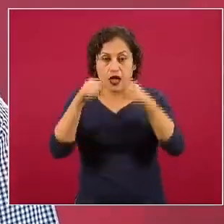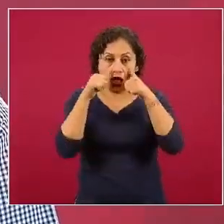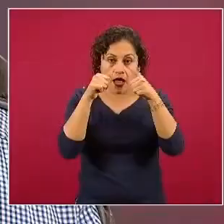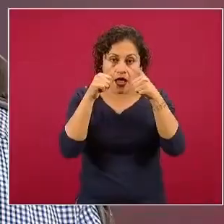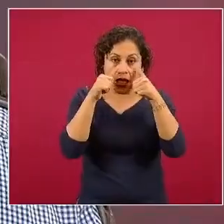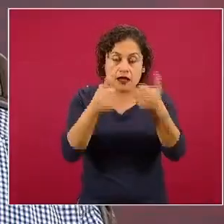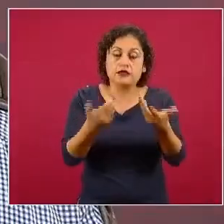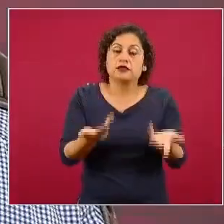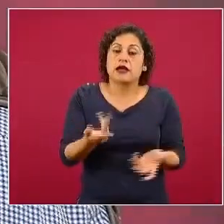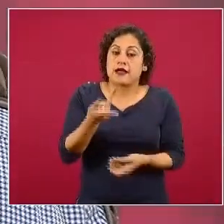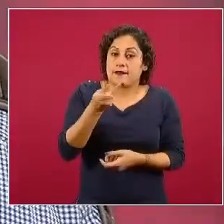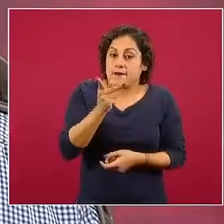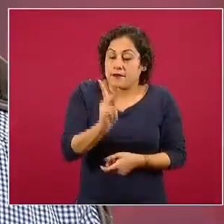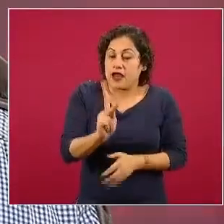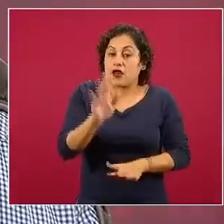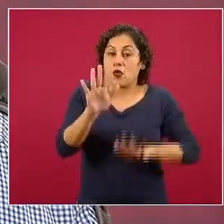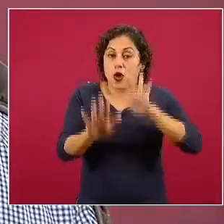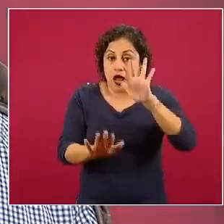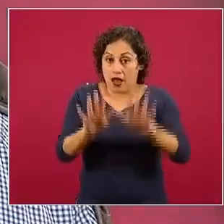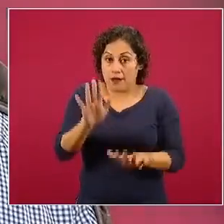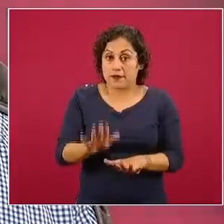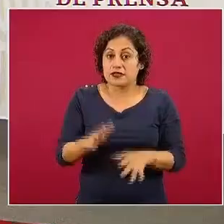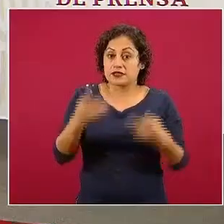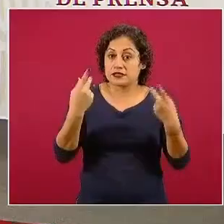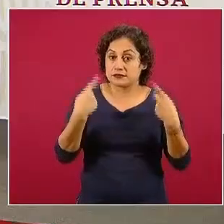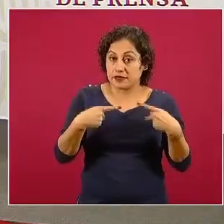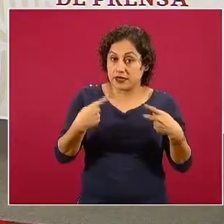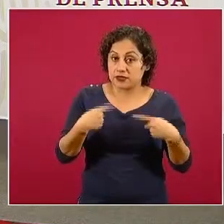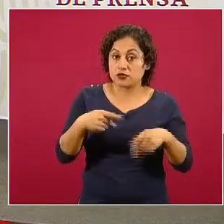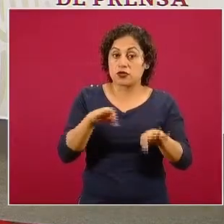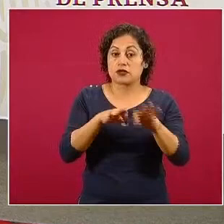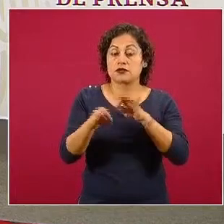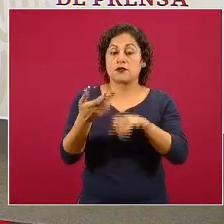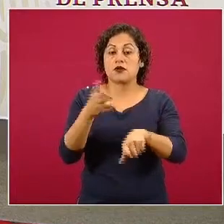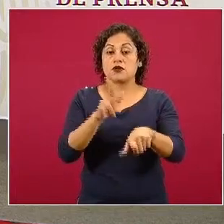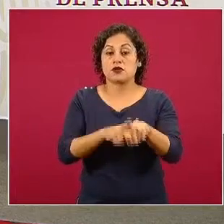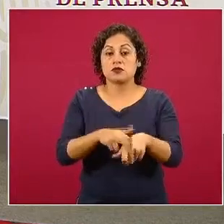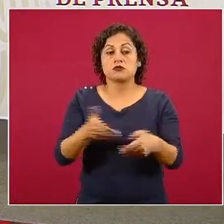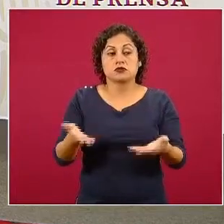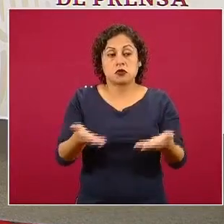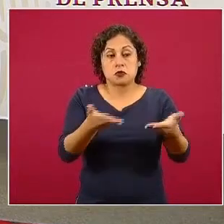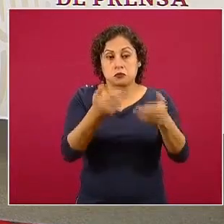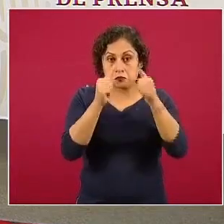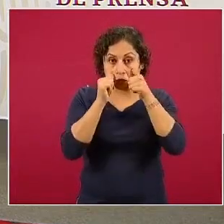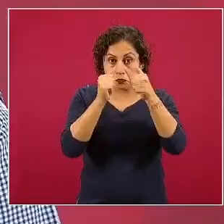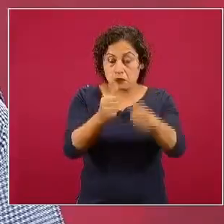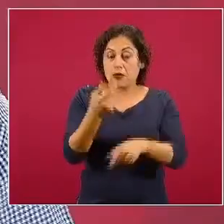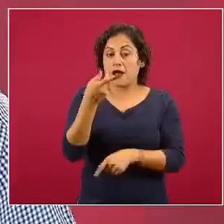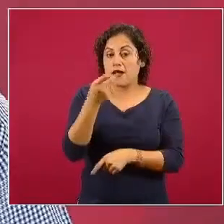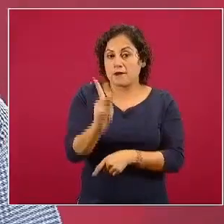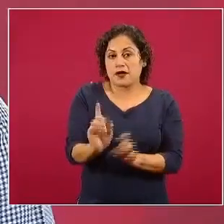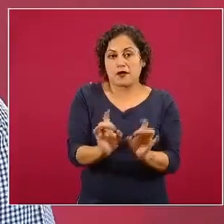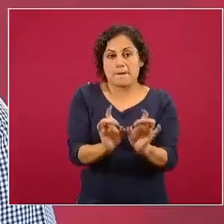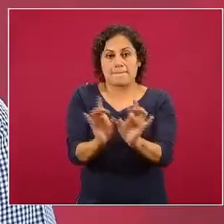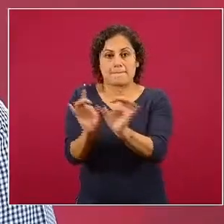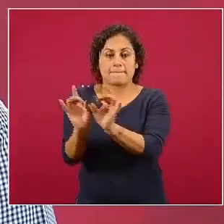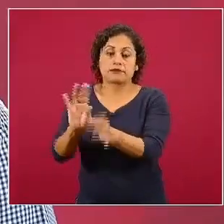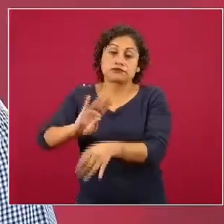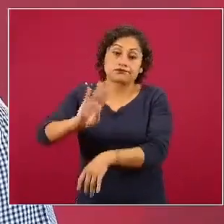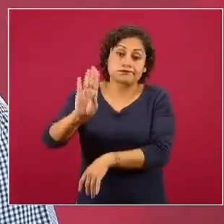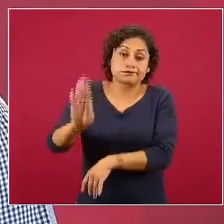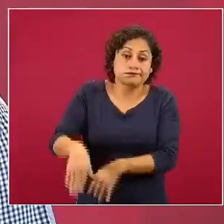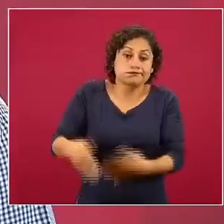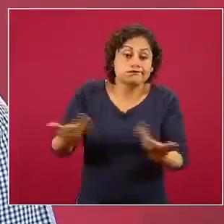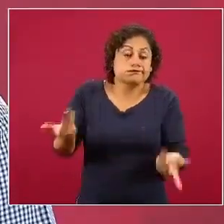de la atención médica. No basta con solamente tener una cama disponible y tener todos los recursos, incluido el personal, para